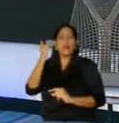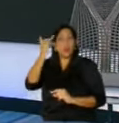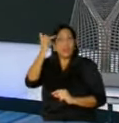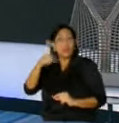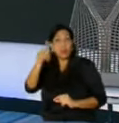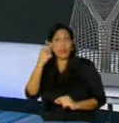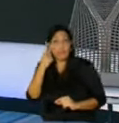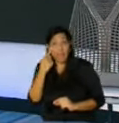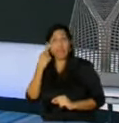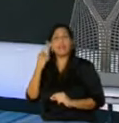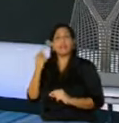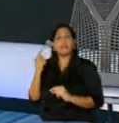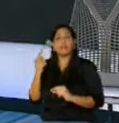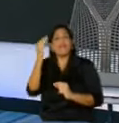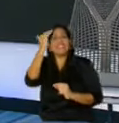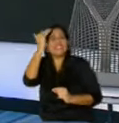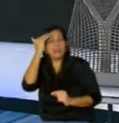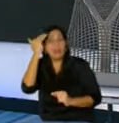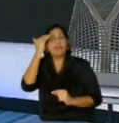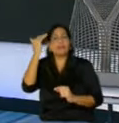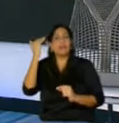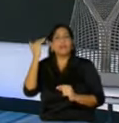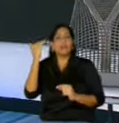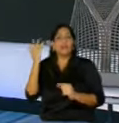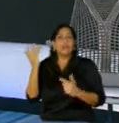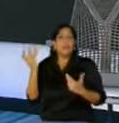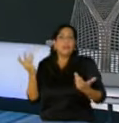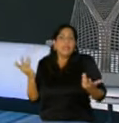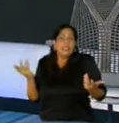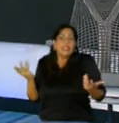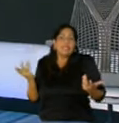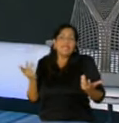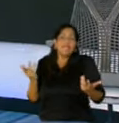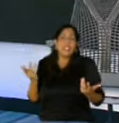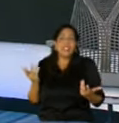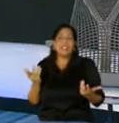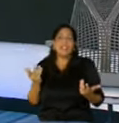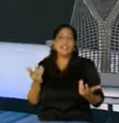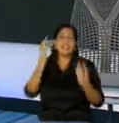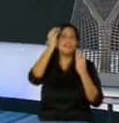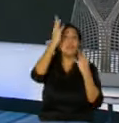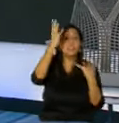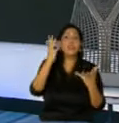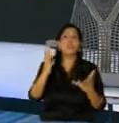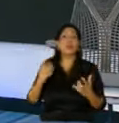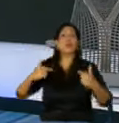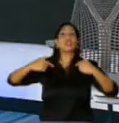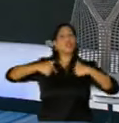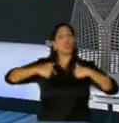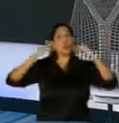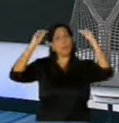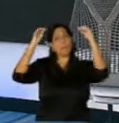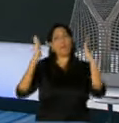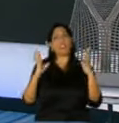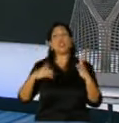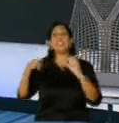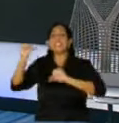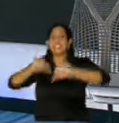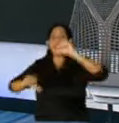a nuestra población y también para las críticas, ¿verdad? Porque yo soy principalmente un profesor y un científico. Así